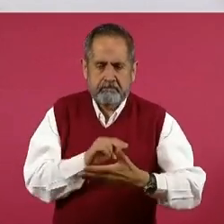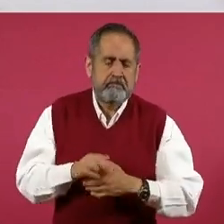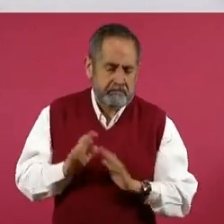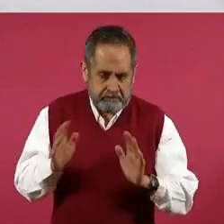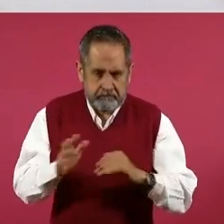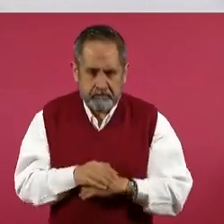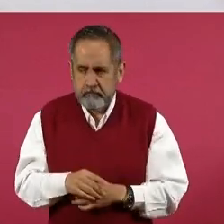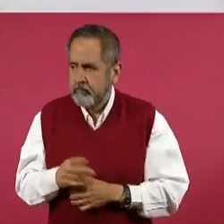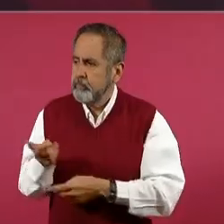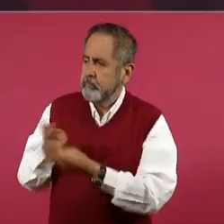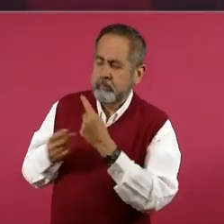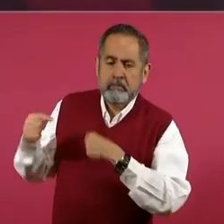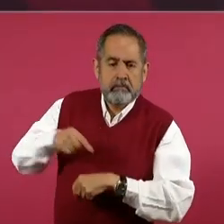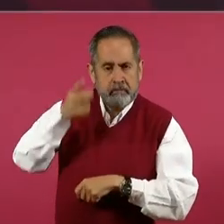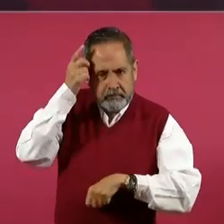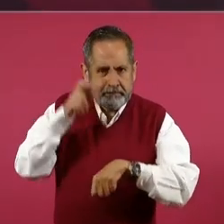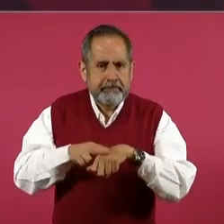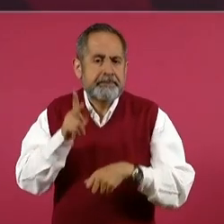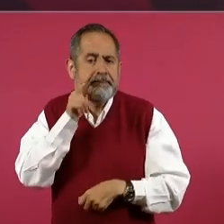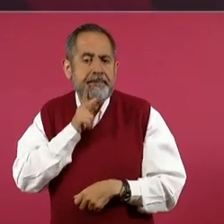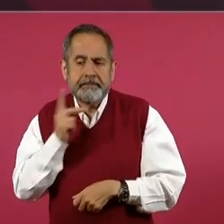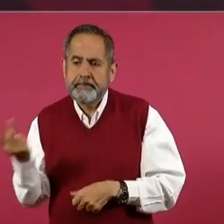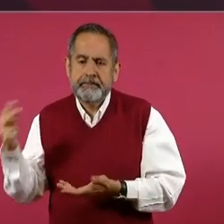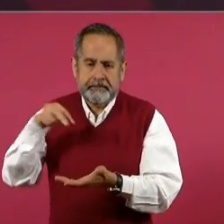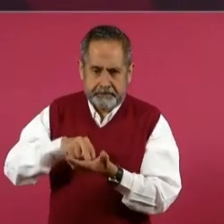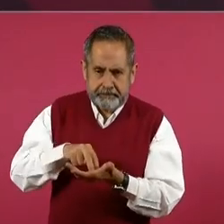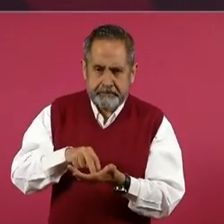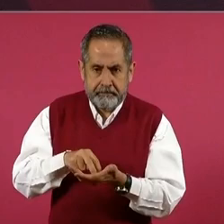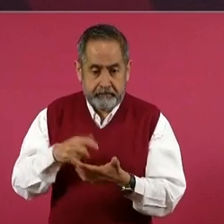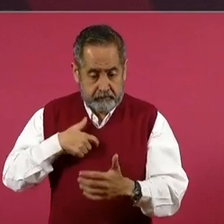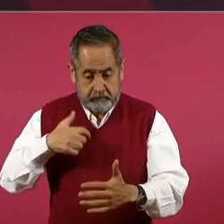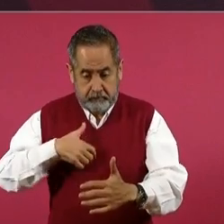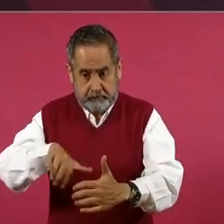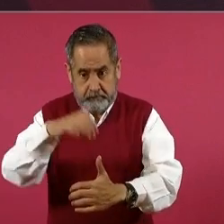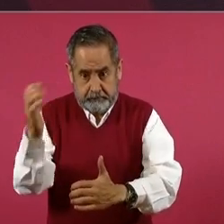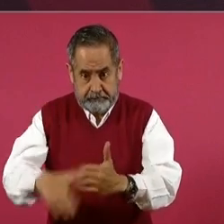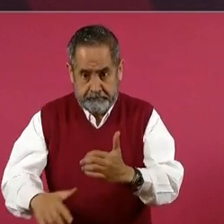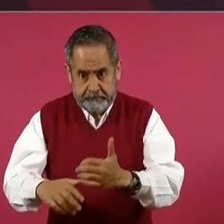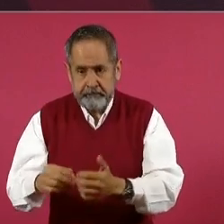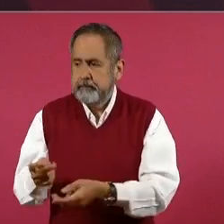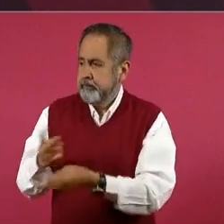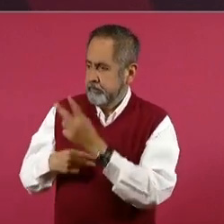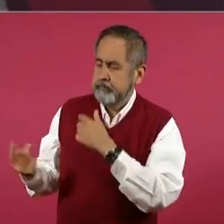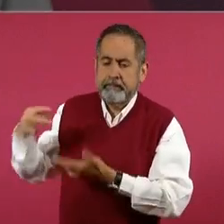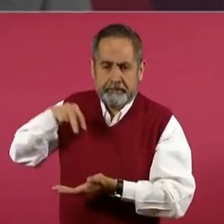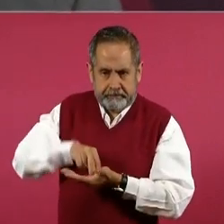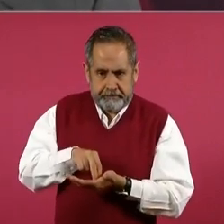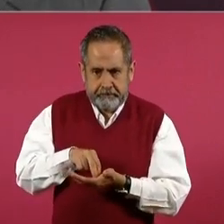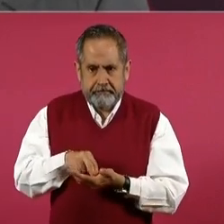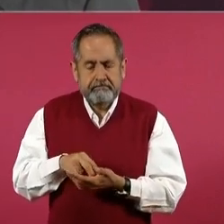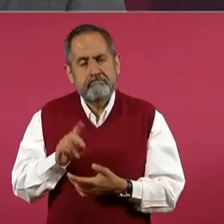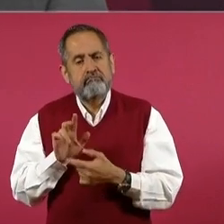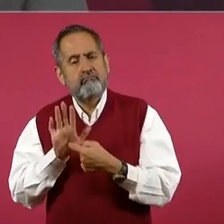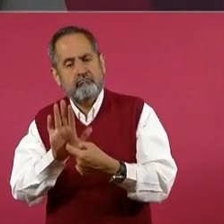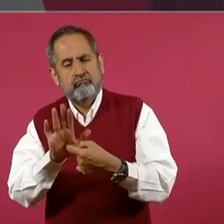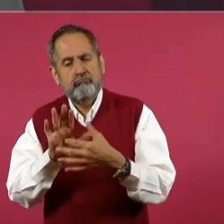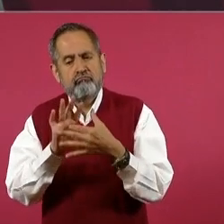al director de Pemex que antes de que terminemos, que venga,